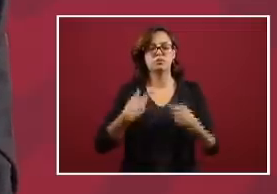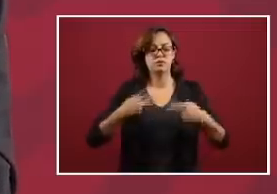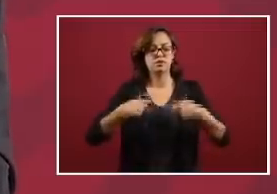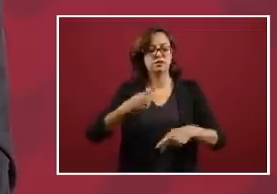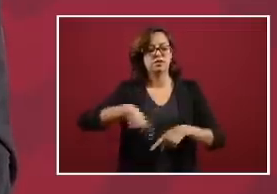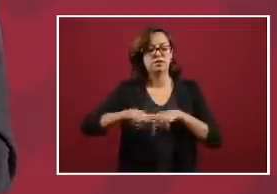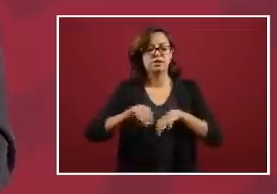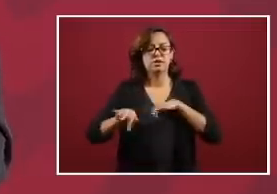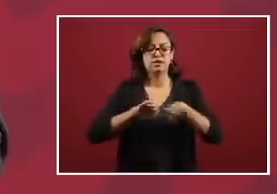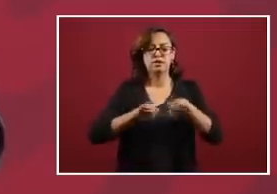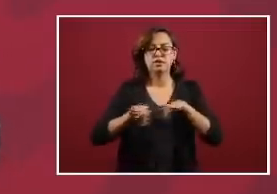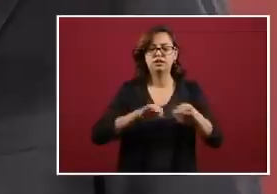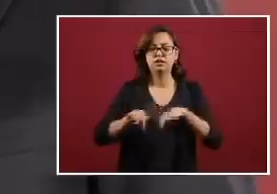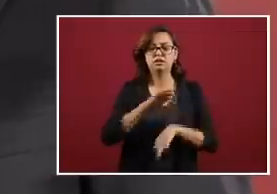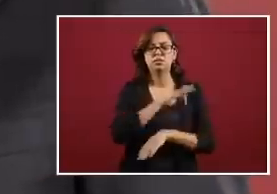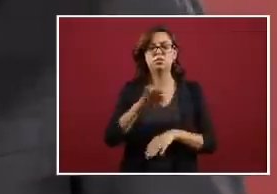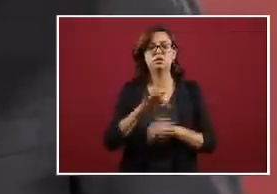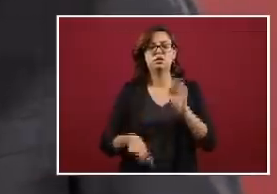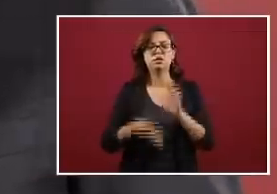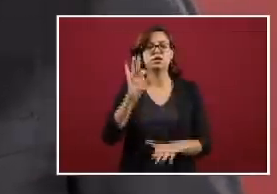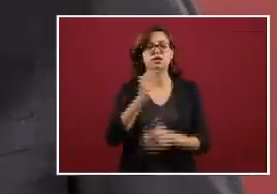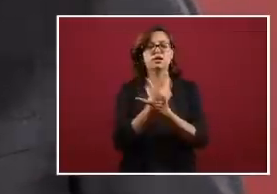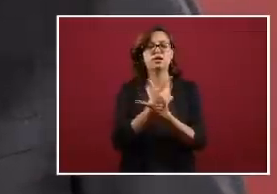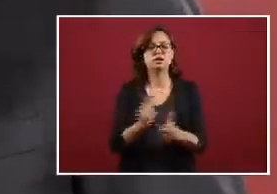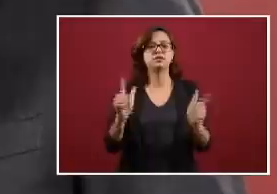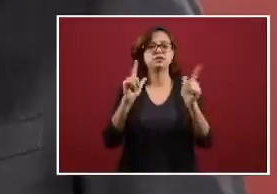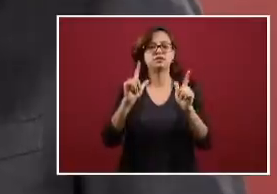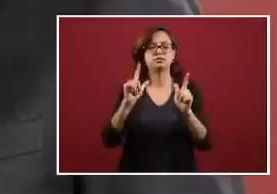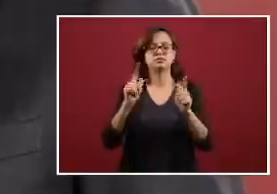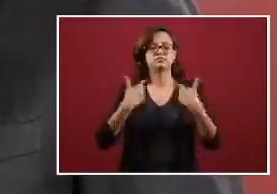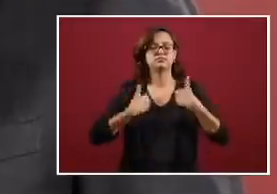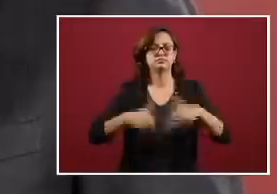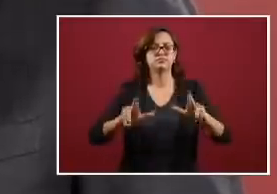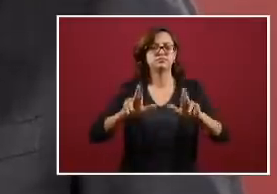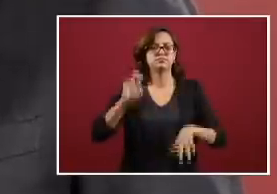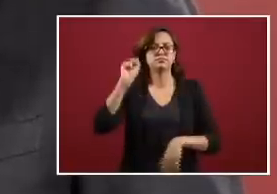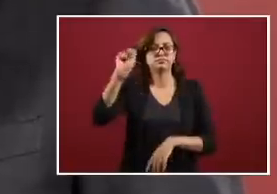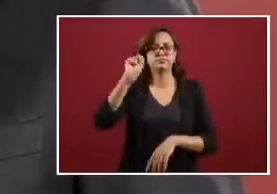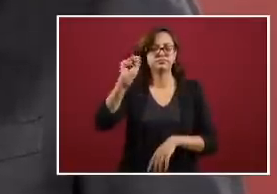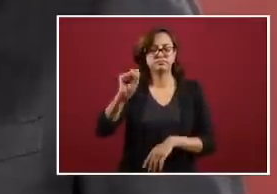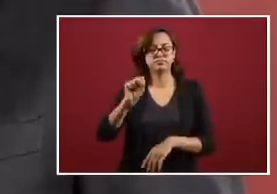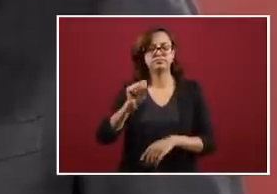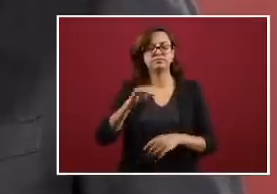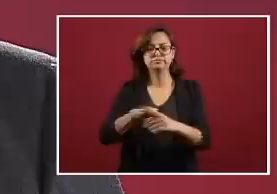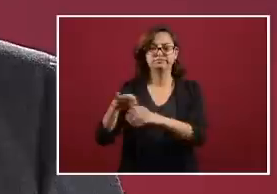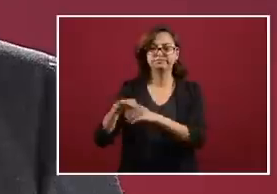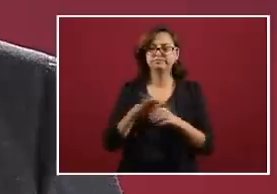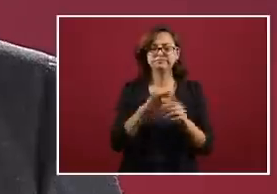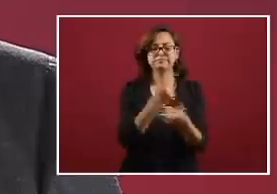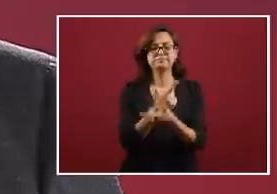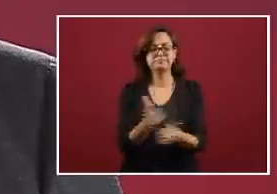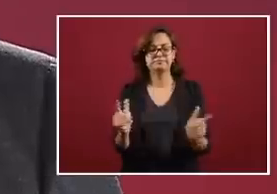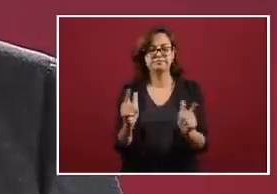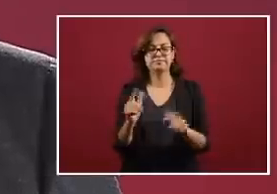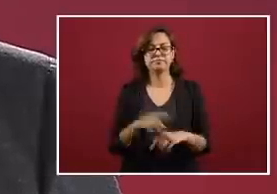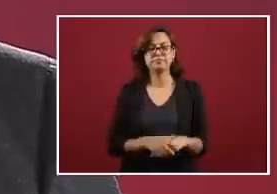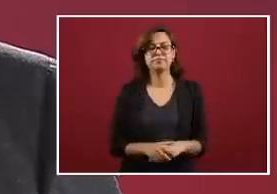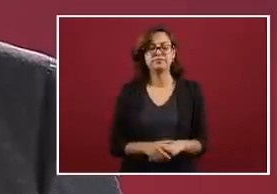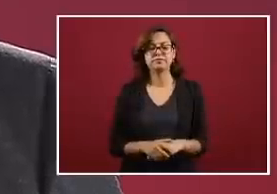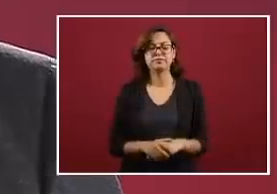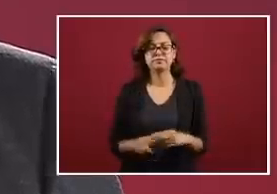trabajadores puedan elegir libremente a sus representantes y el